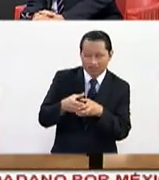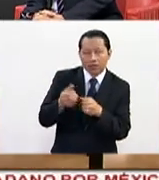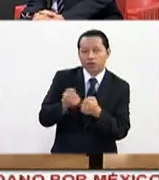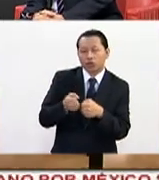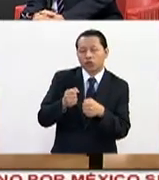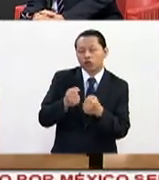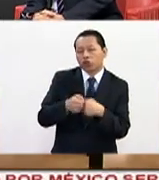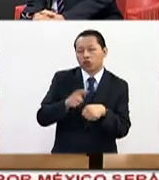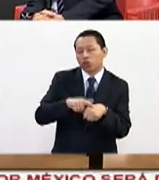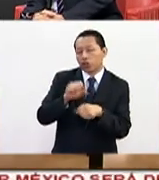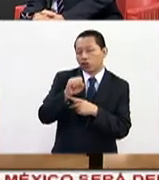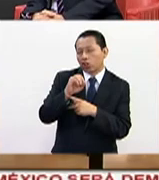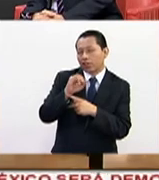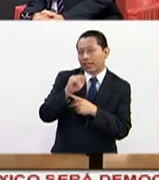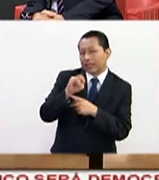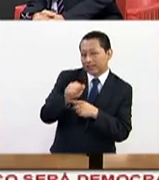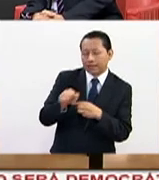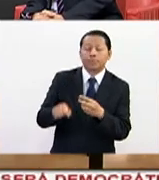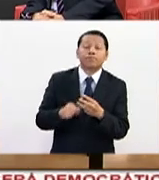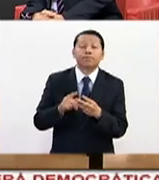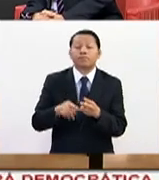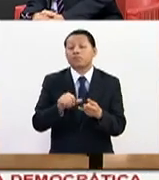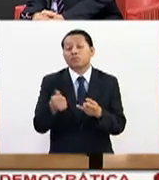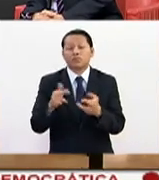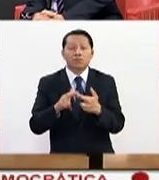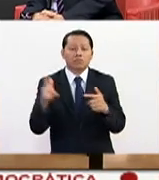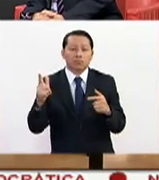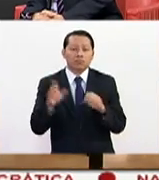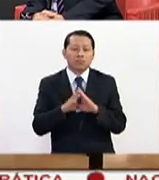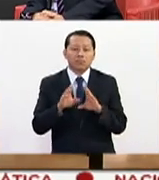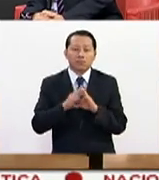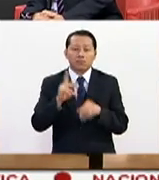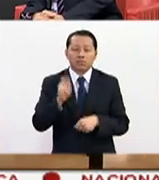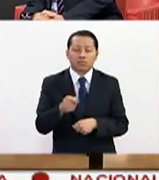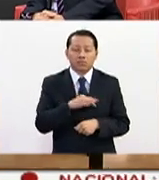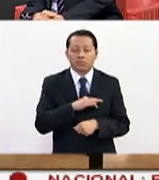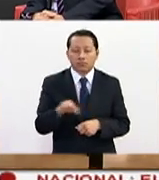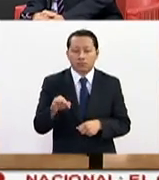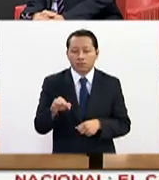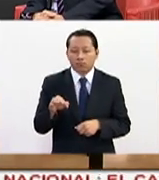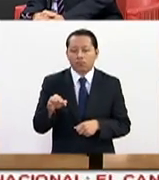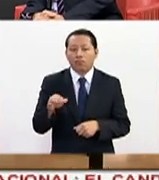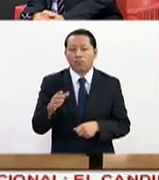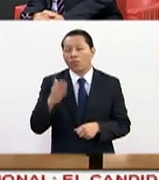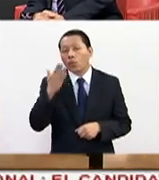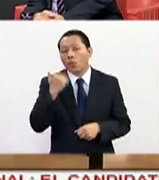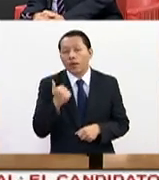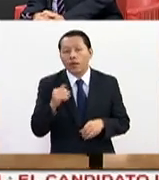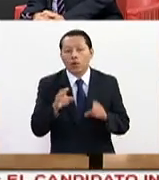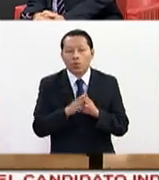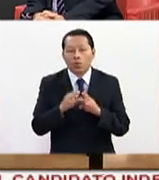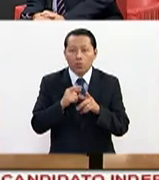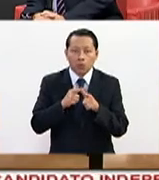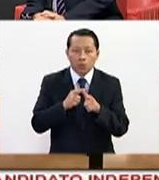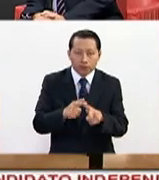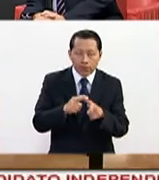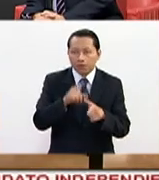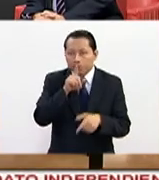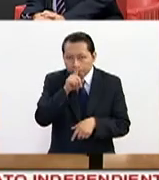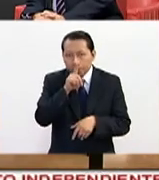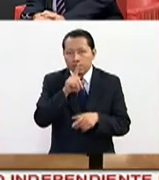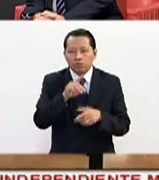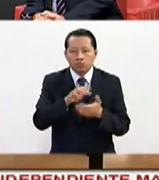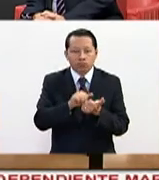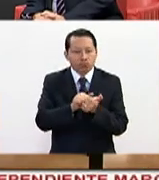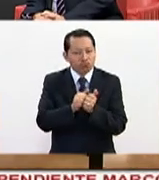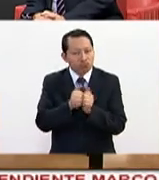socialista, y pues hay un escenario de rompimiento. En el escenario de rompimiento estamos hablando de que no haya una continuidad ni una